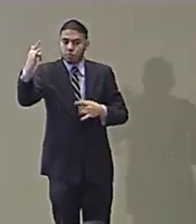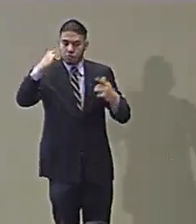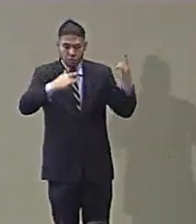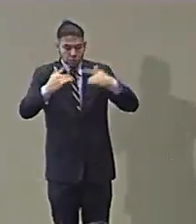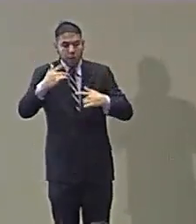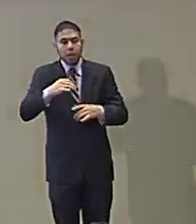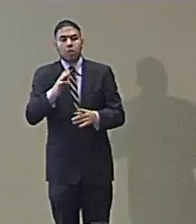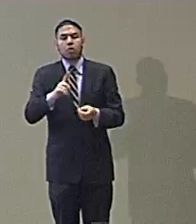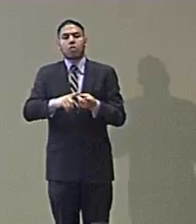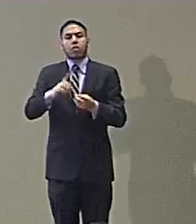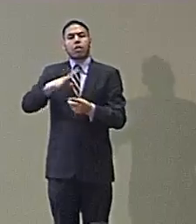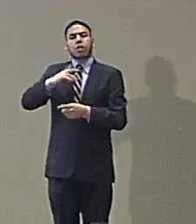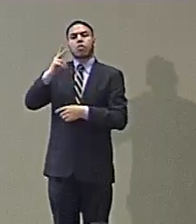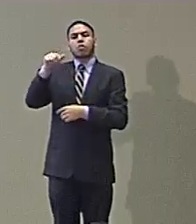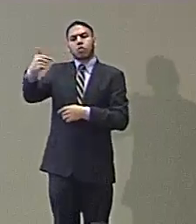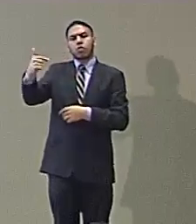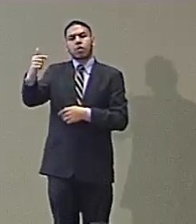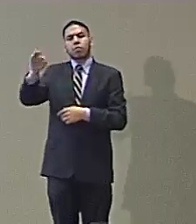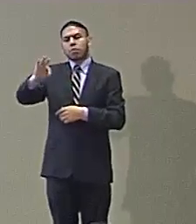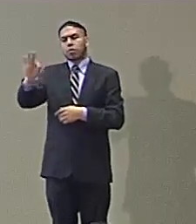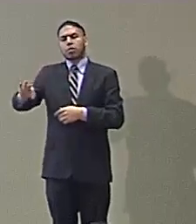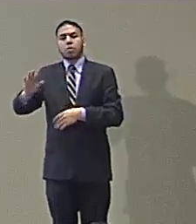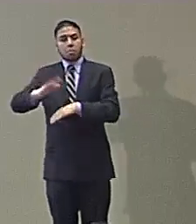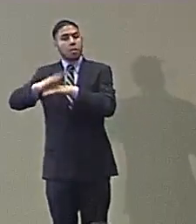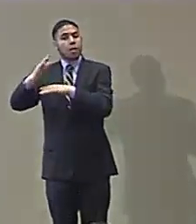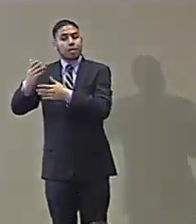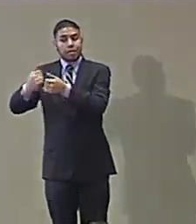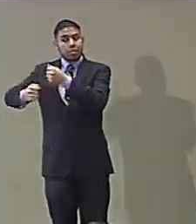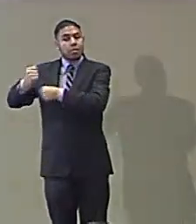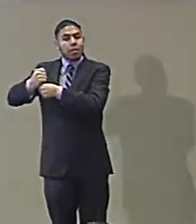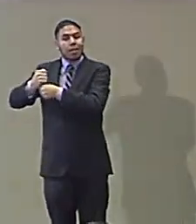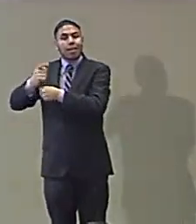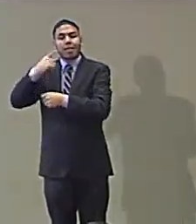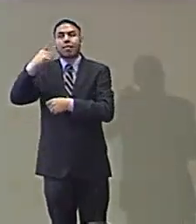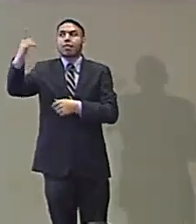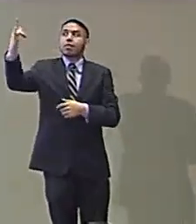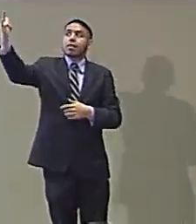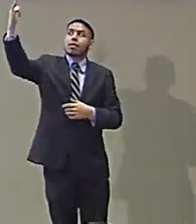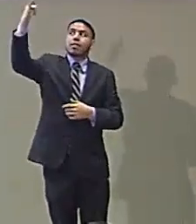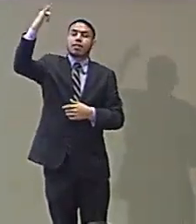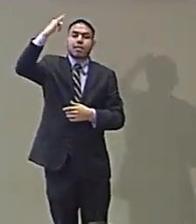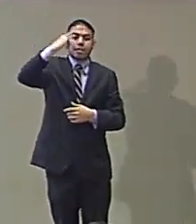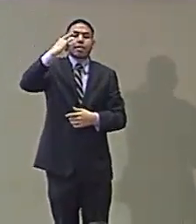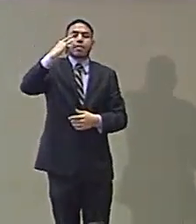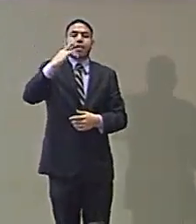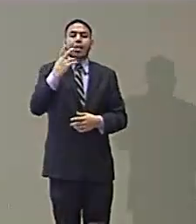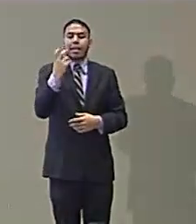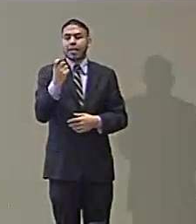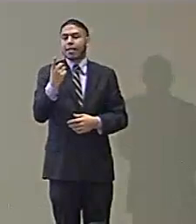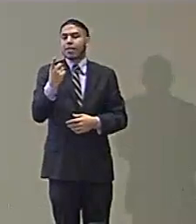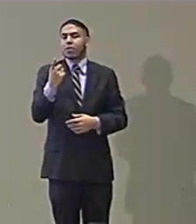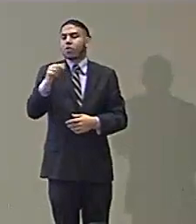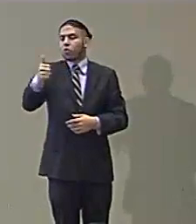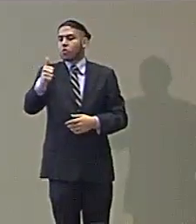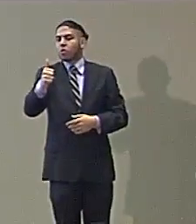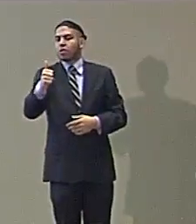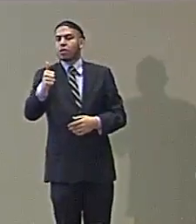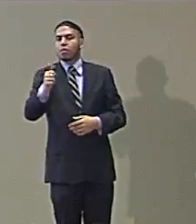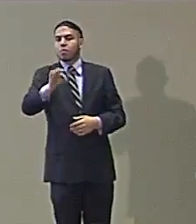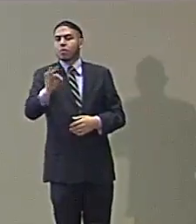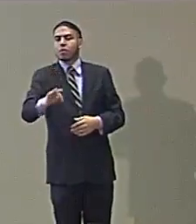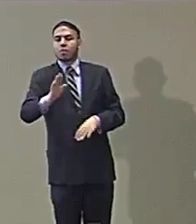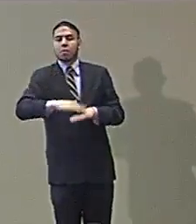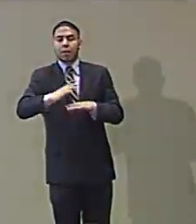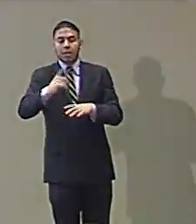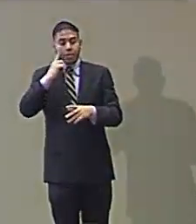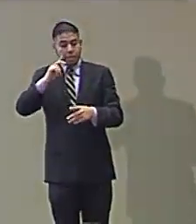12% más que el año anterior y de los que llegaron por avión 11 por ciento más en términos de crecimiento eso es